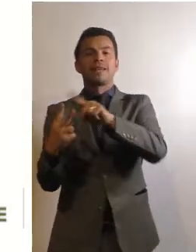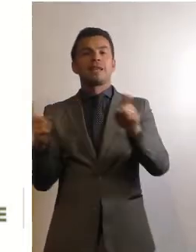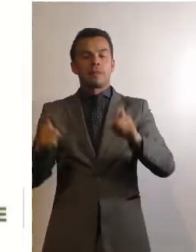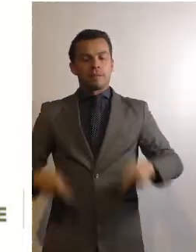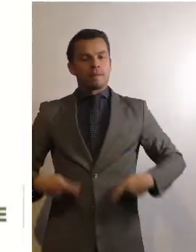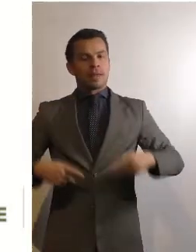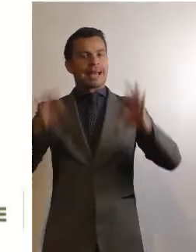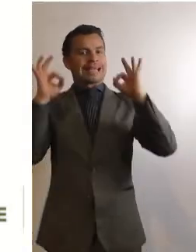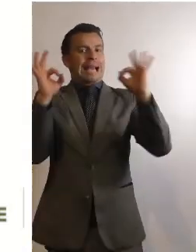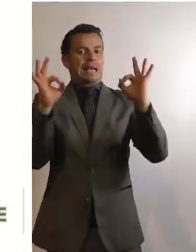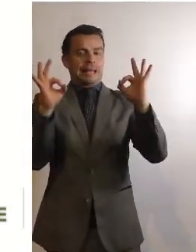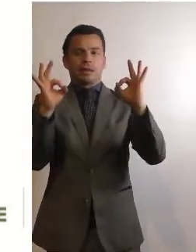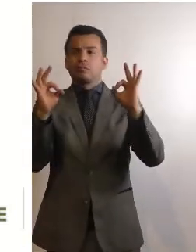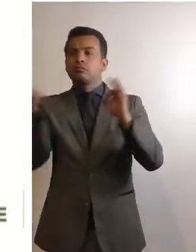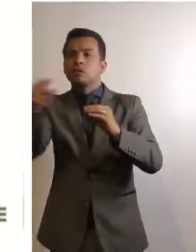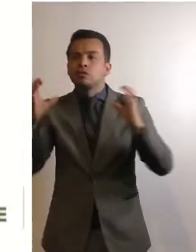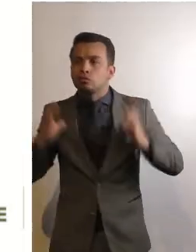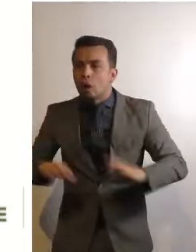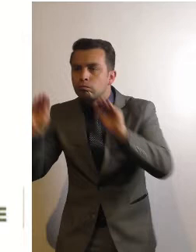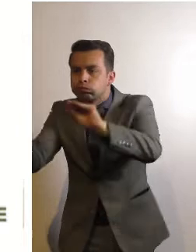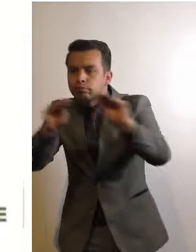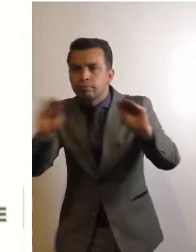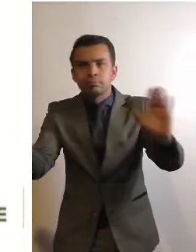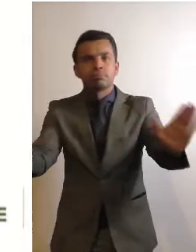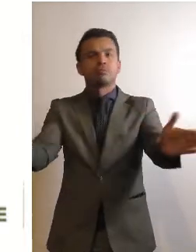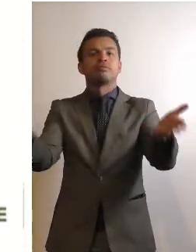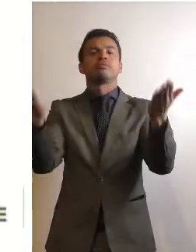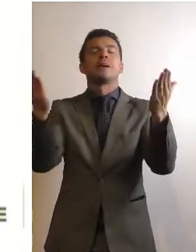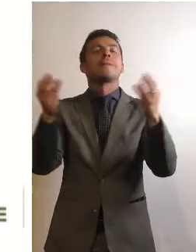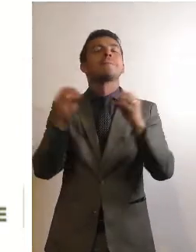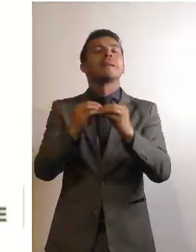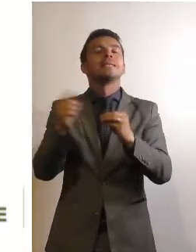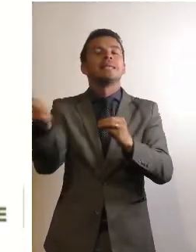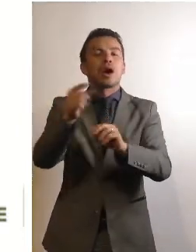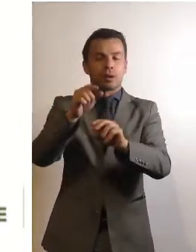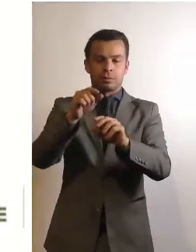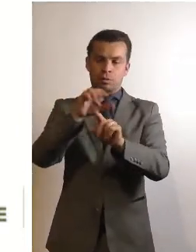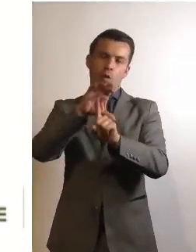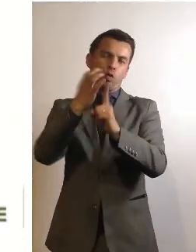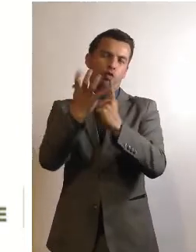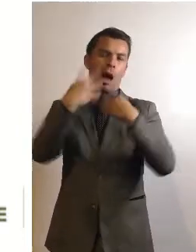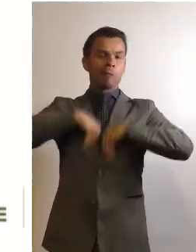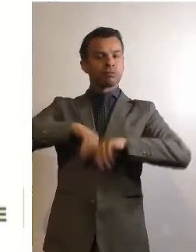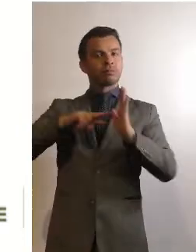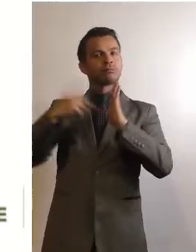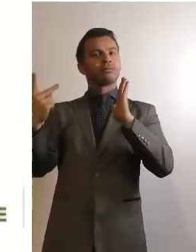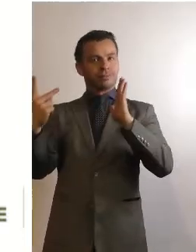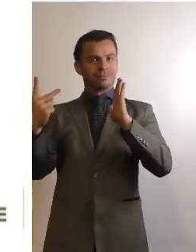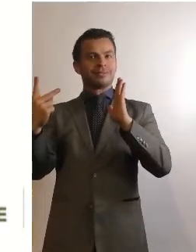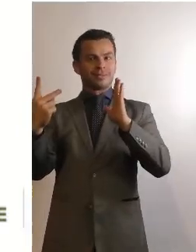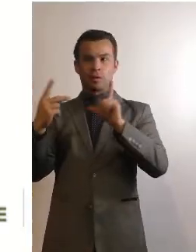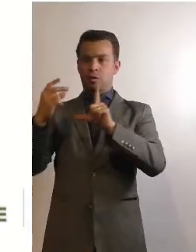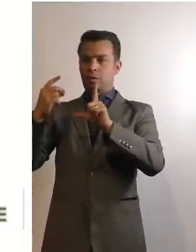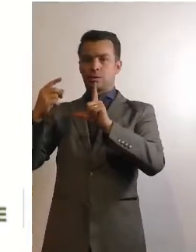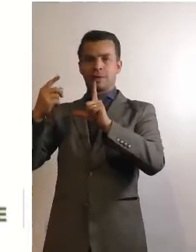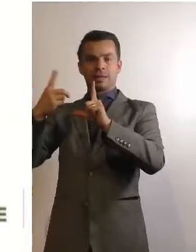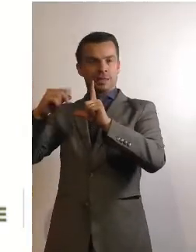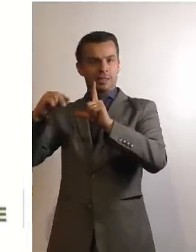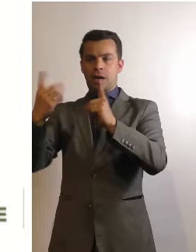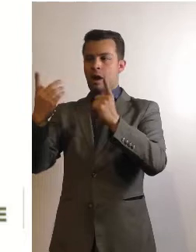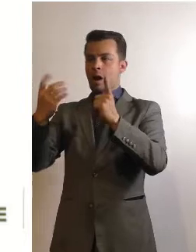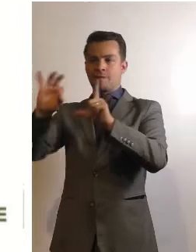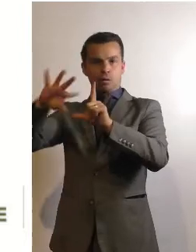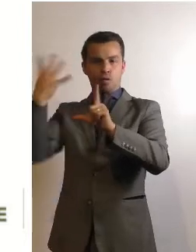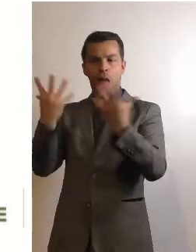de ciudadanía y la transformación de la cultura digital. Estos son transversales a